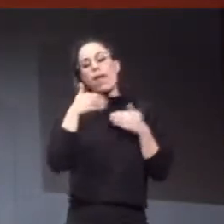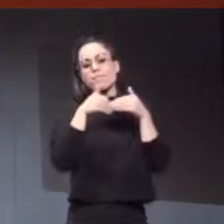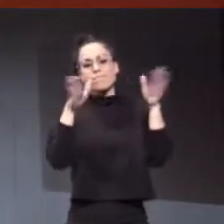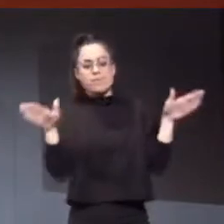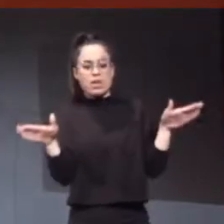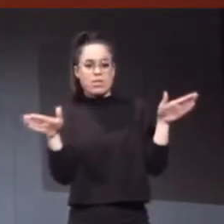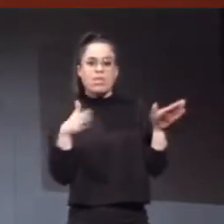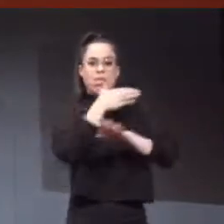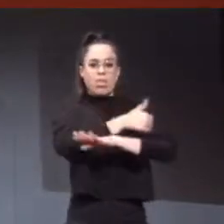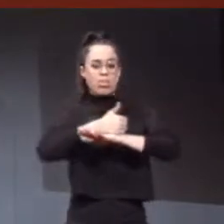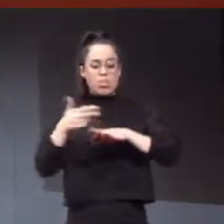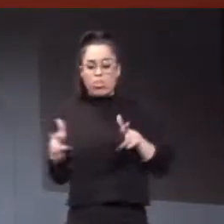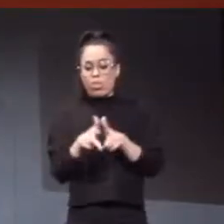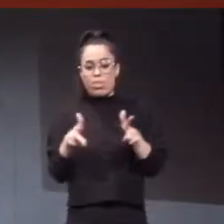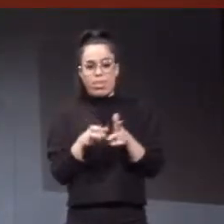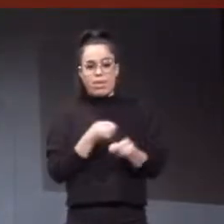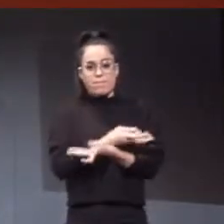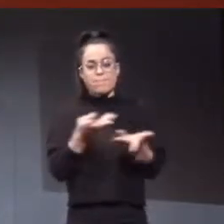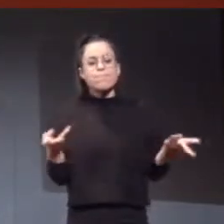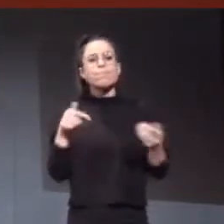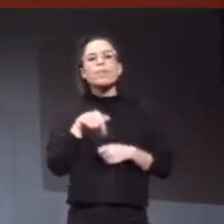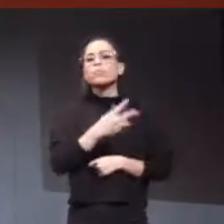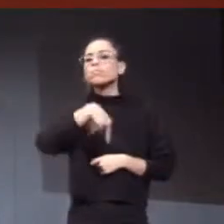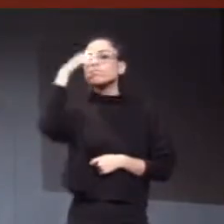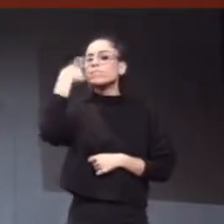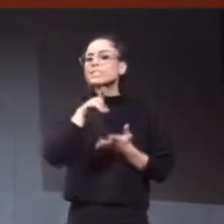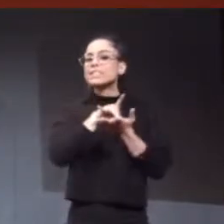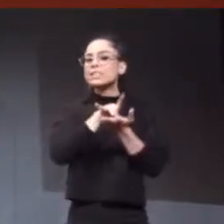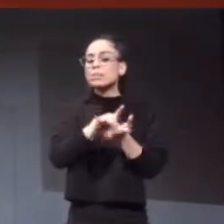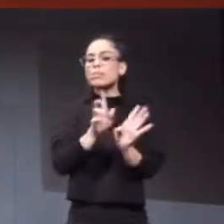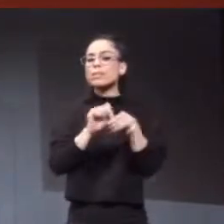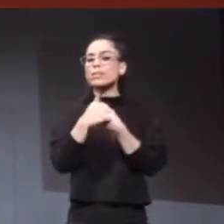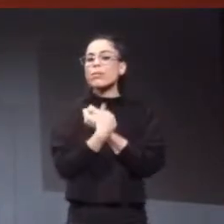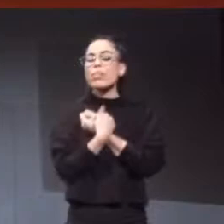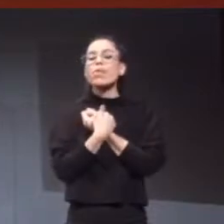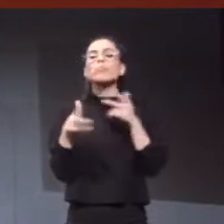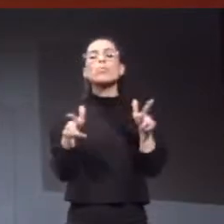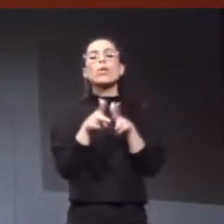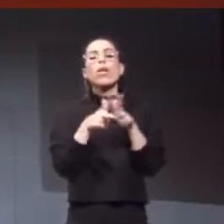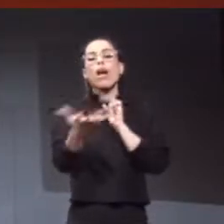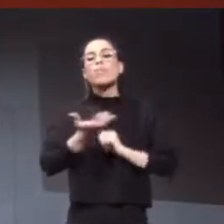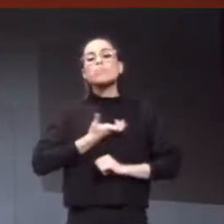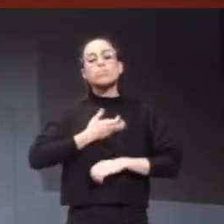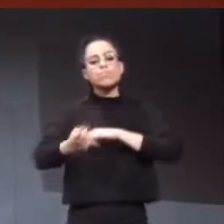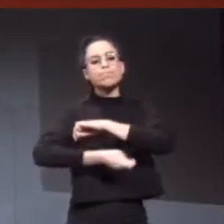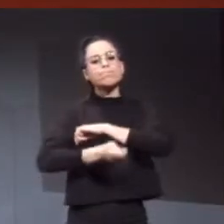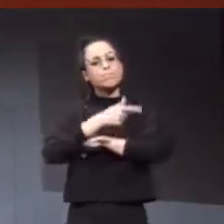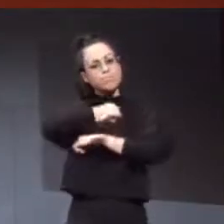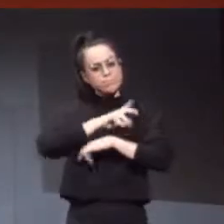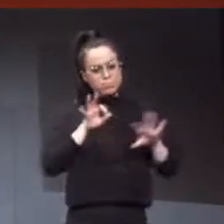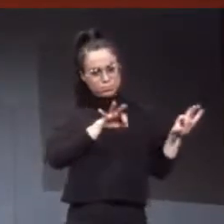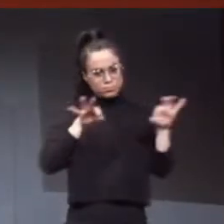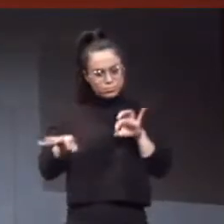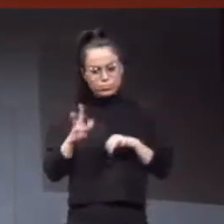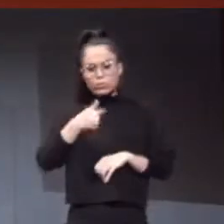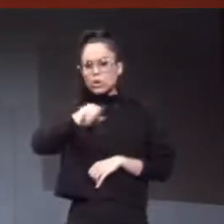de la Ciudadanía. Como saben, es una iniciativa del Servicio de Participación Ciudadana del Ayuntamiento de Vitoria-Gasteiz. Cuando